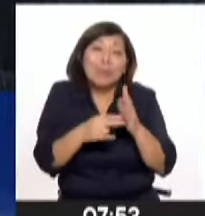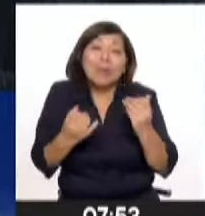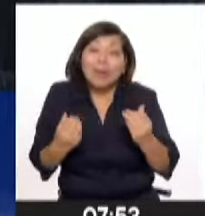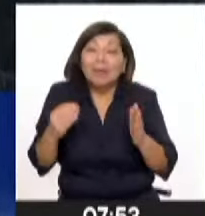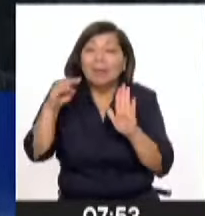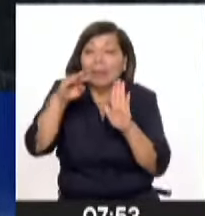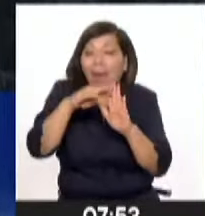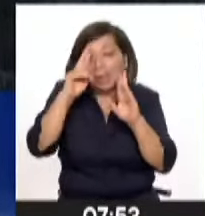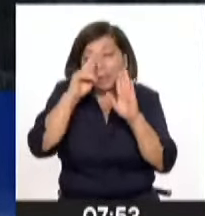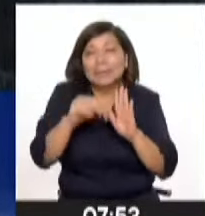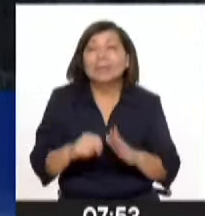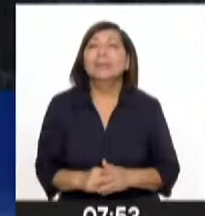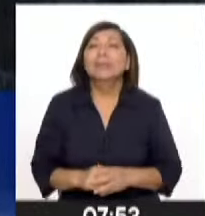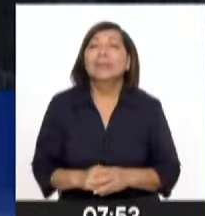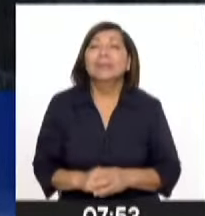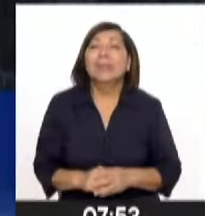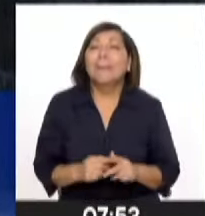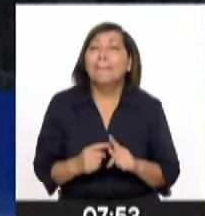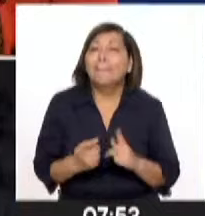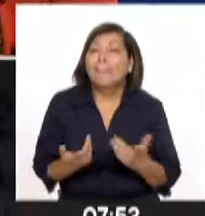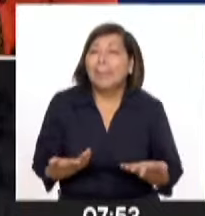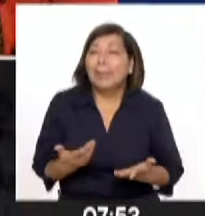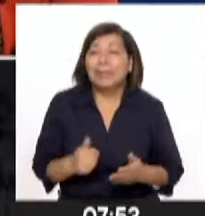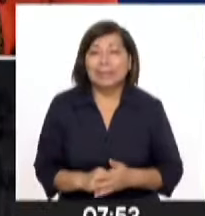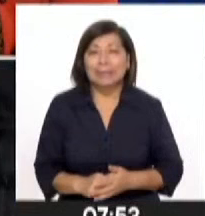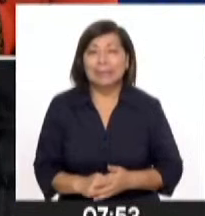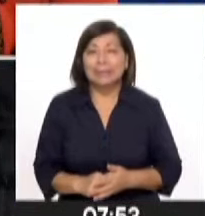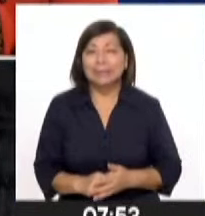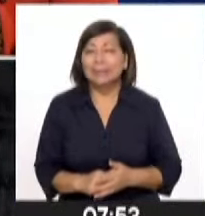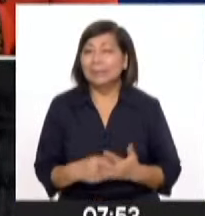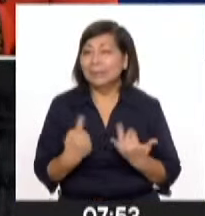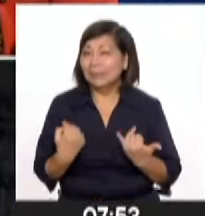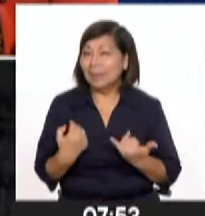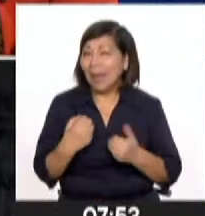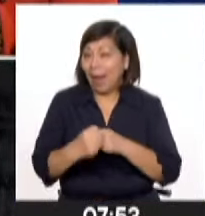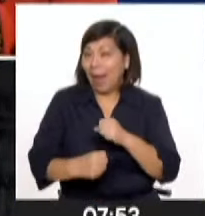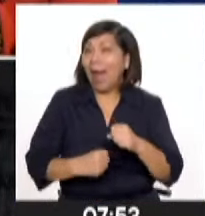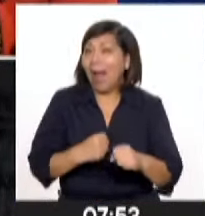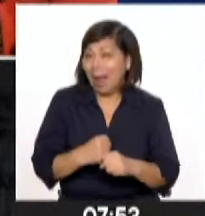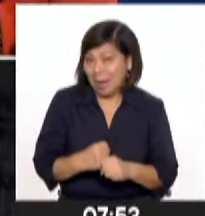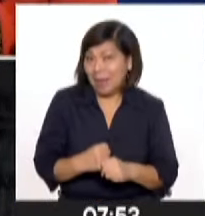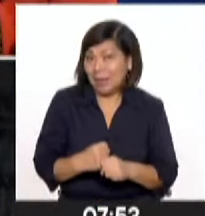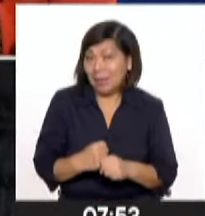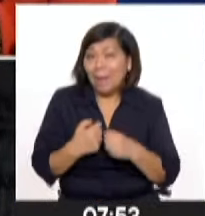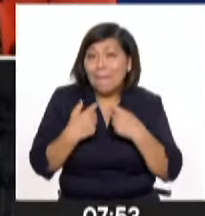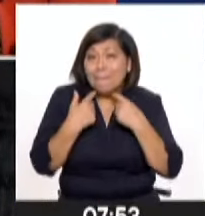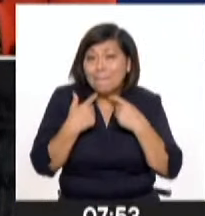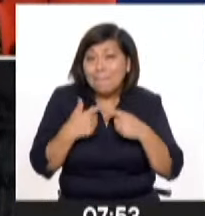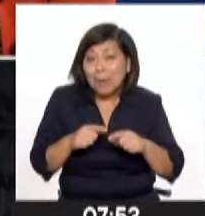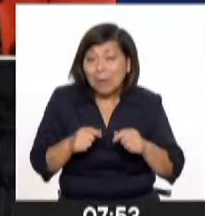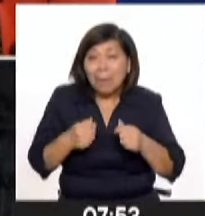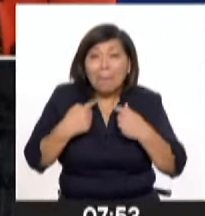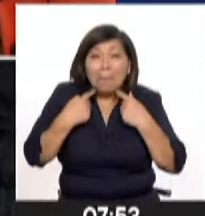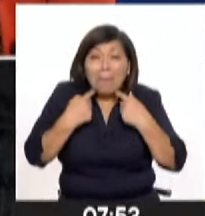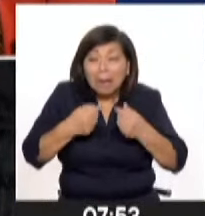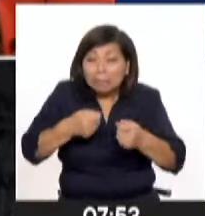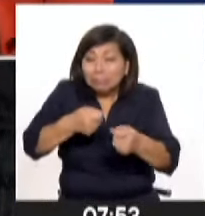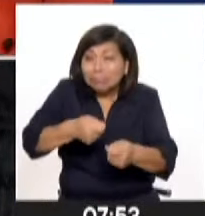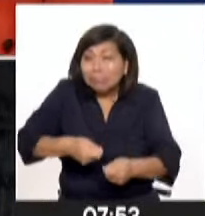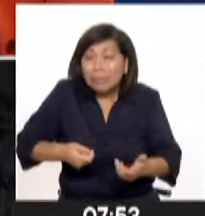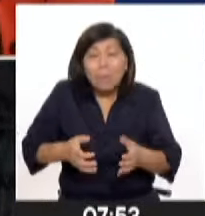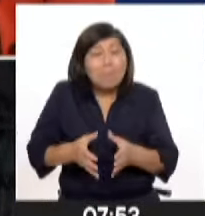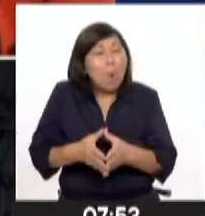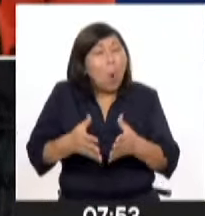que cumplir. Ministra, el tiempo nos gana, pero bueno, a inicios de año las pérdidas de hectárea por cultivo